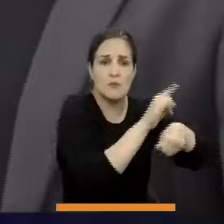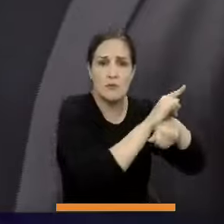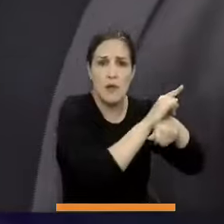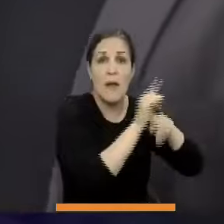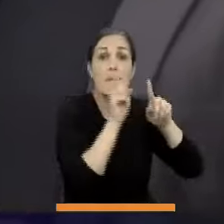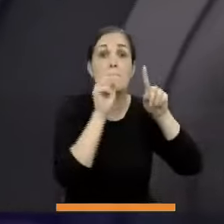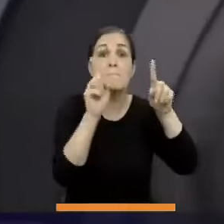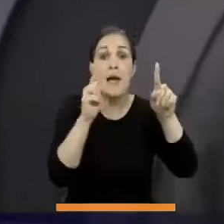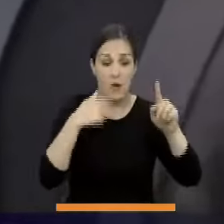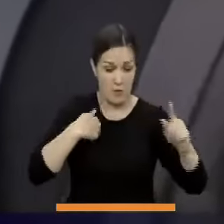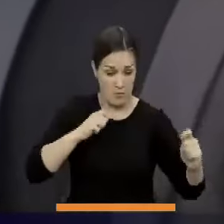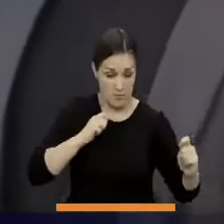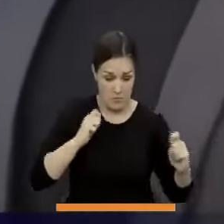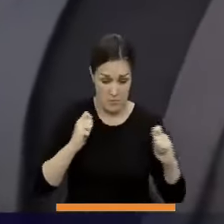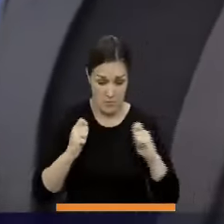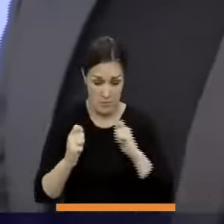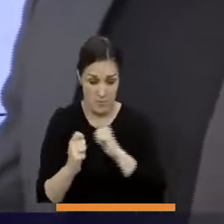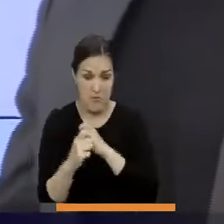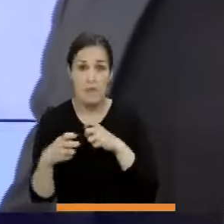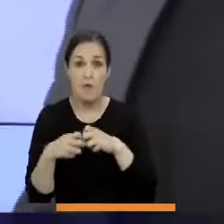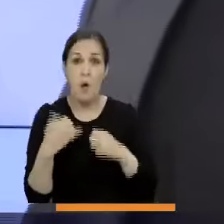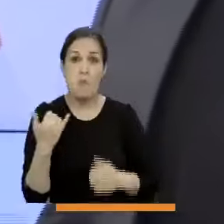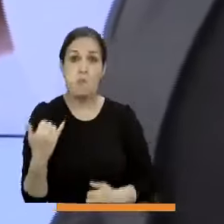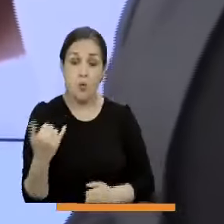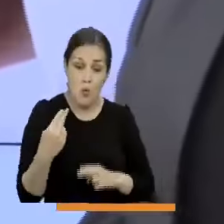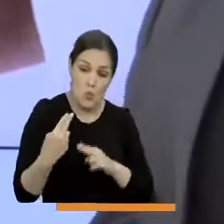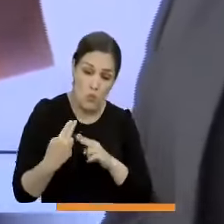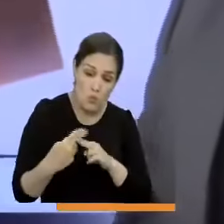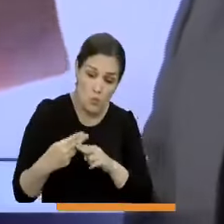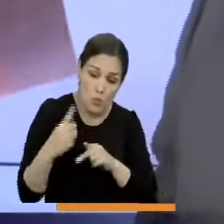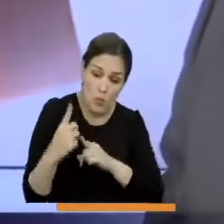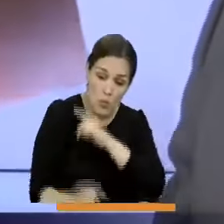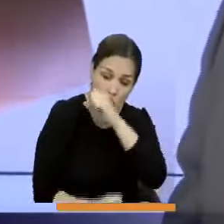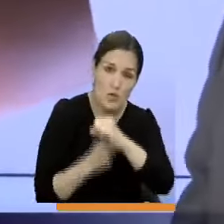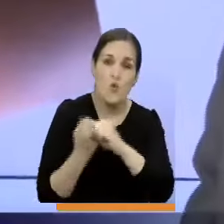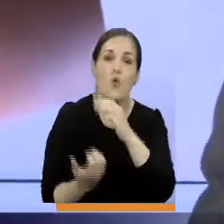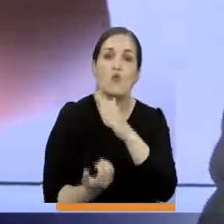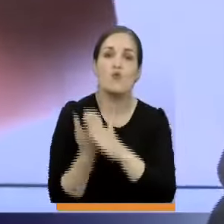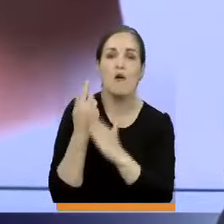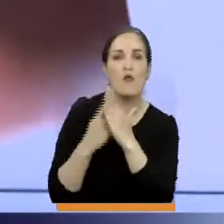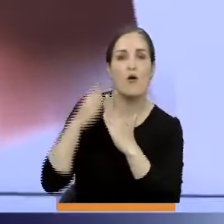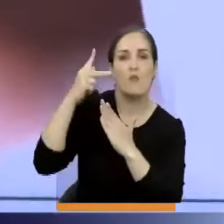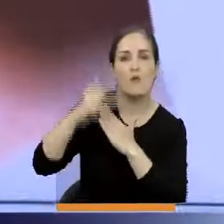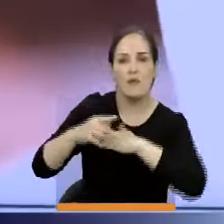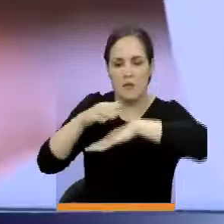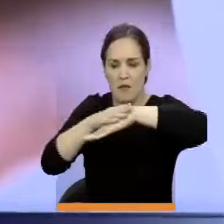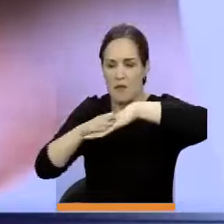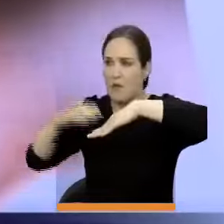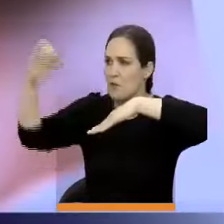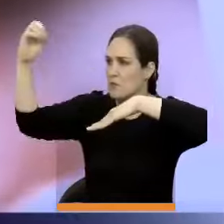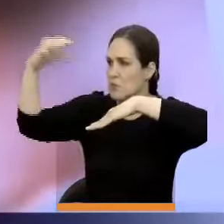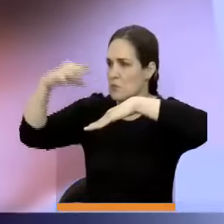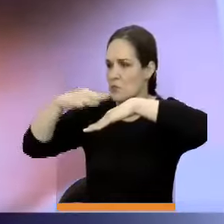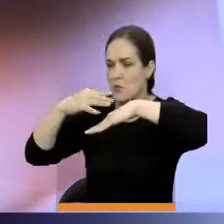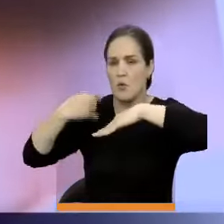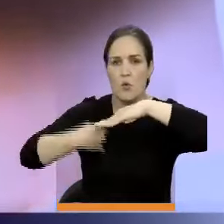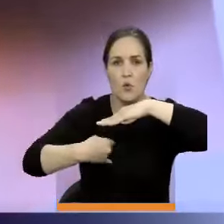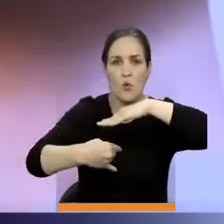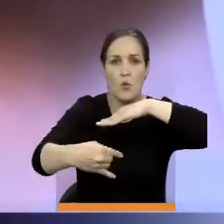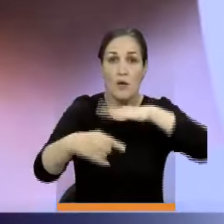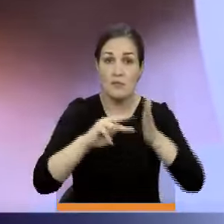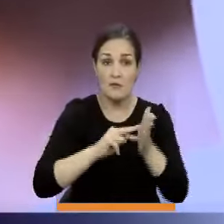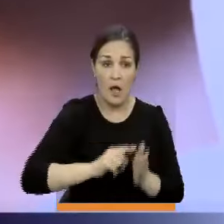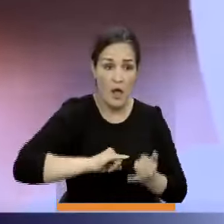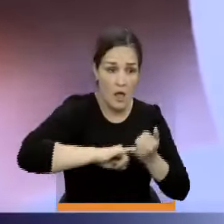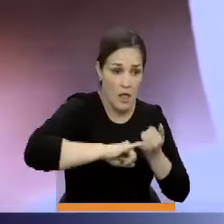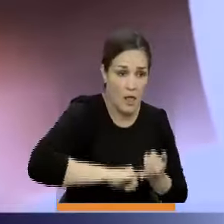transición energética. El año entrante van a entrar muchos proyectos que van a aplanar esa curva de demanda y entonces ya las cifras no